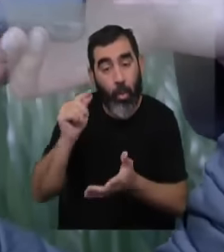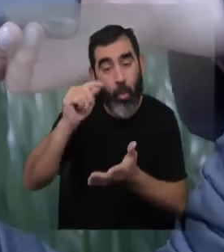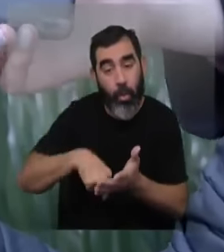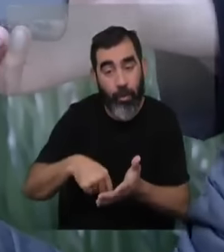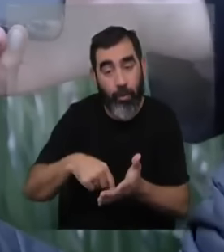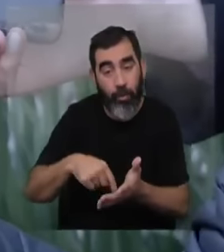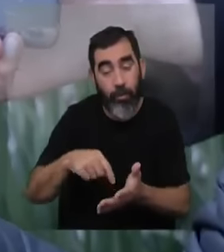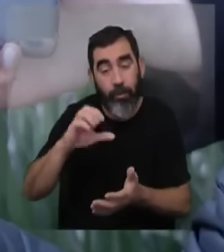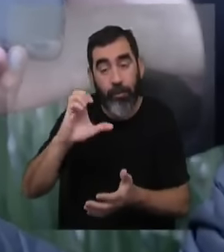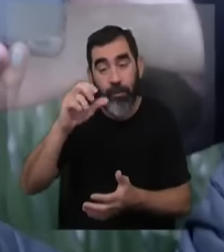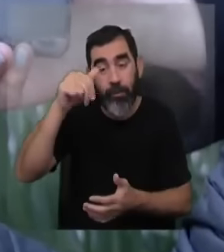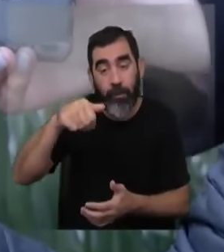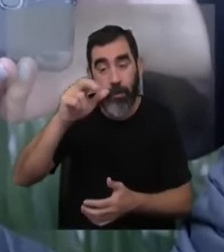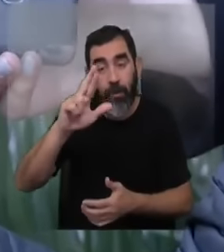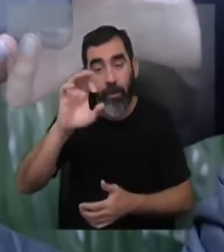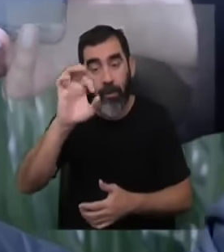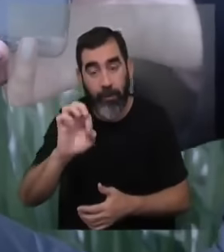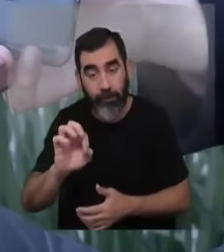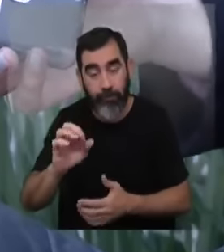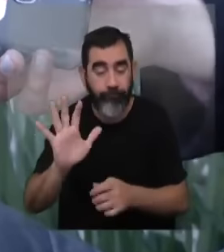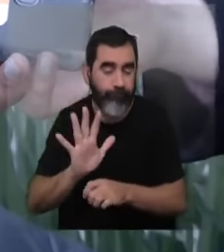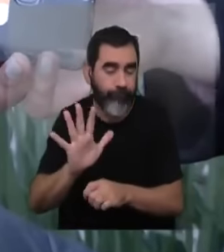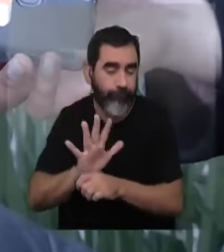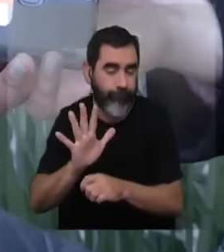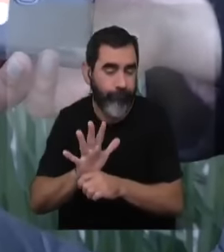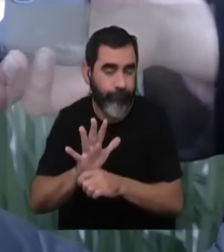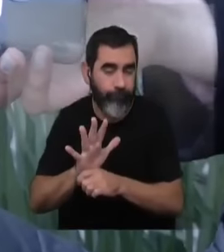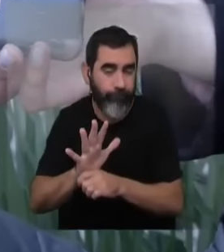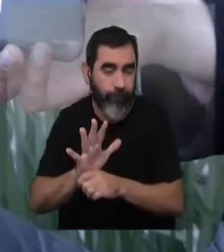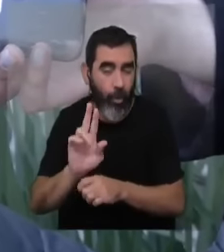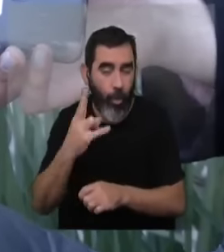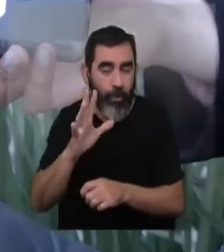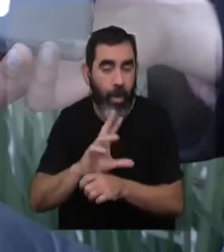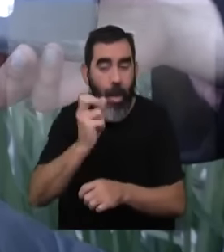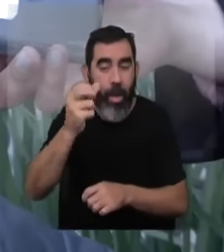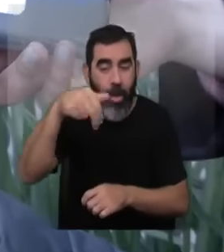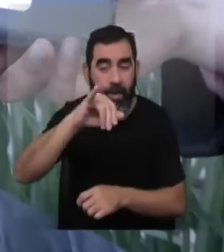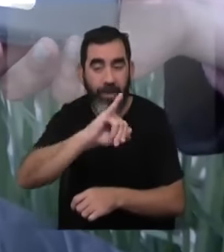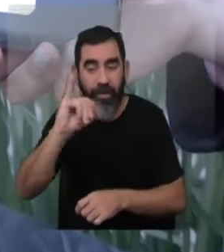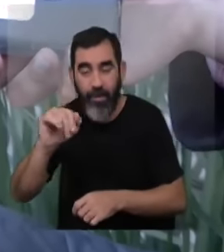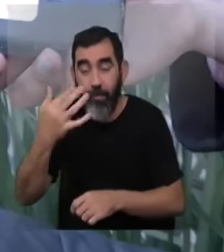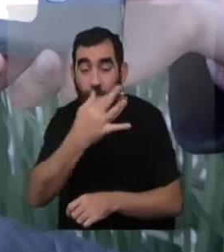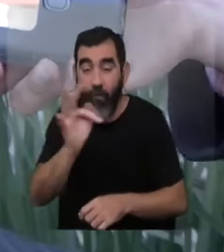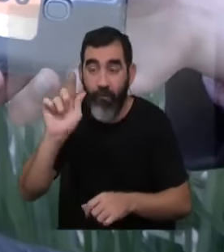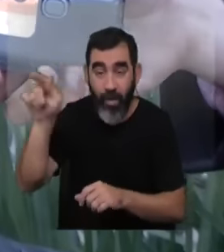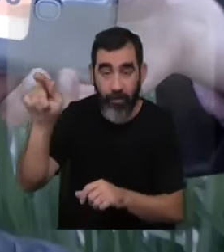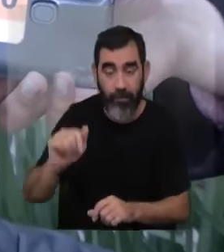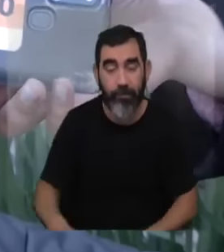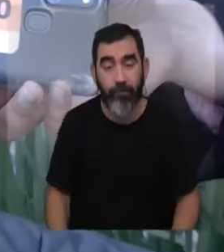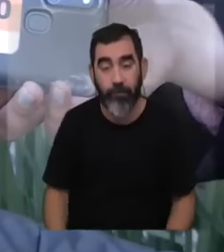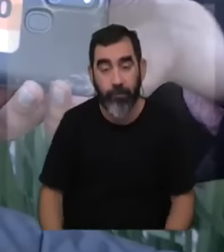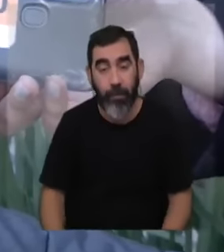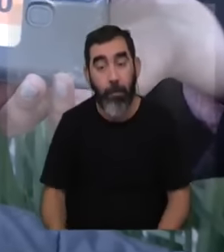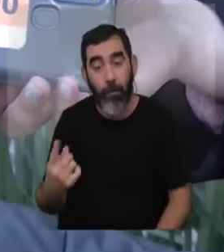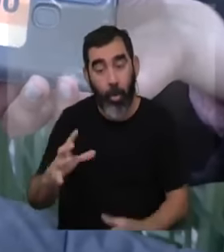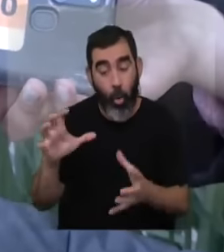el cnrs que para decirlo de una manera uruguaya es como la Ani de Francia pero ocurre que es